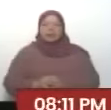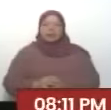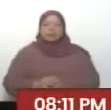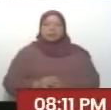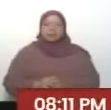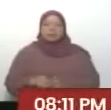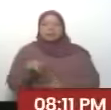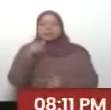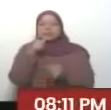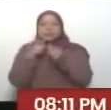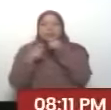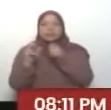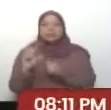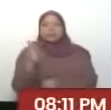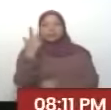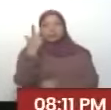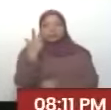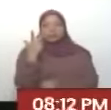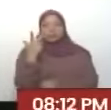La pregunta número 3,